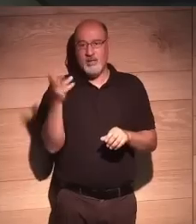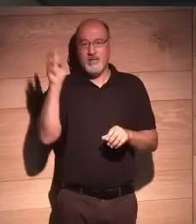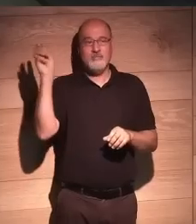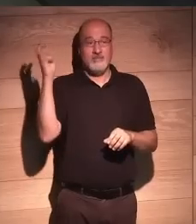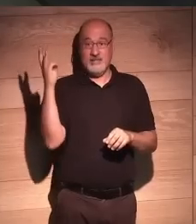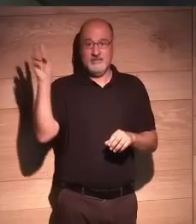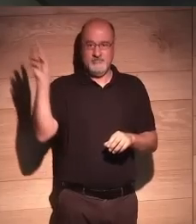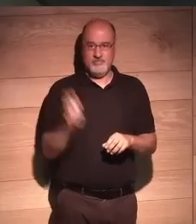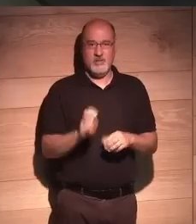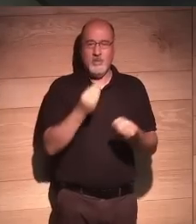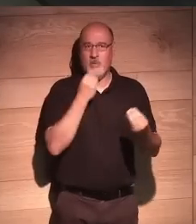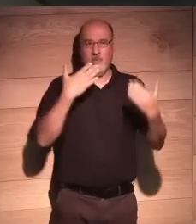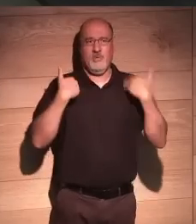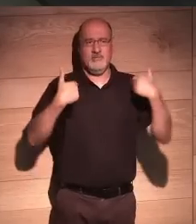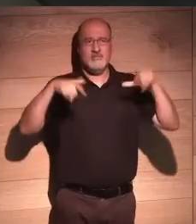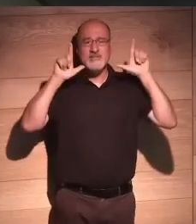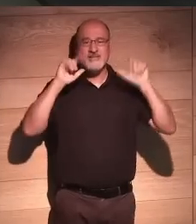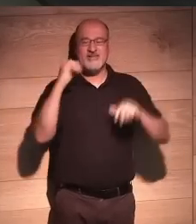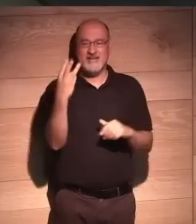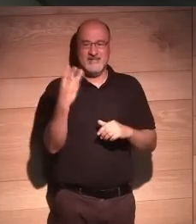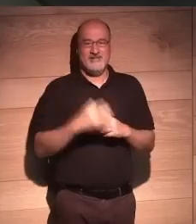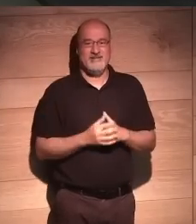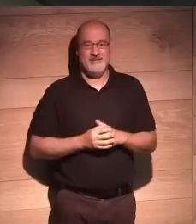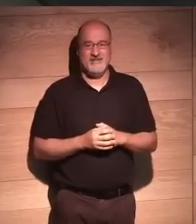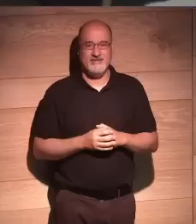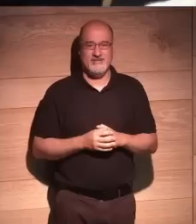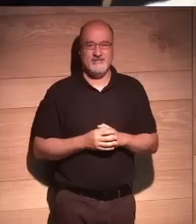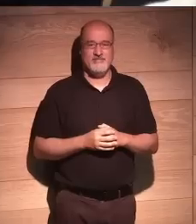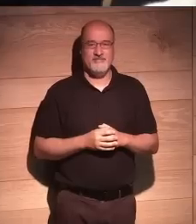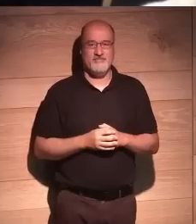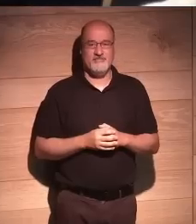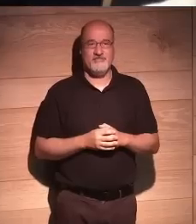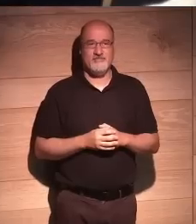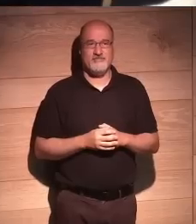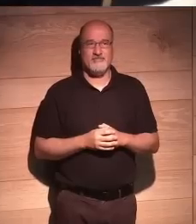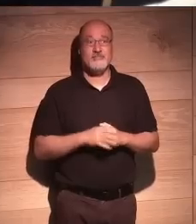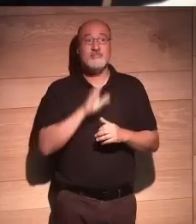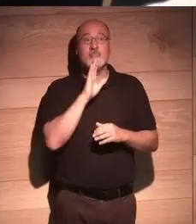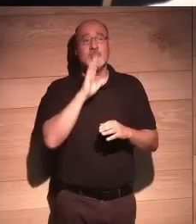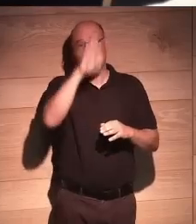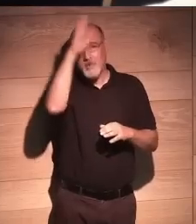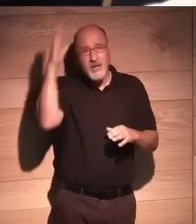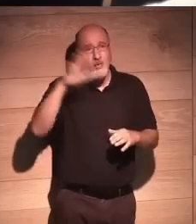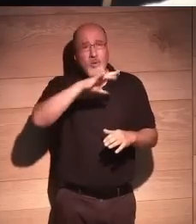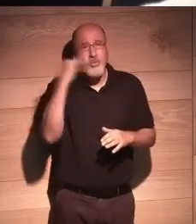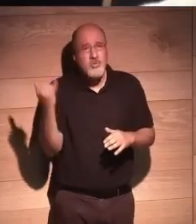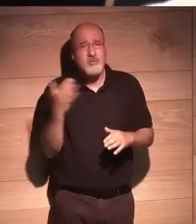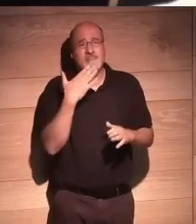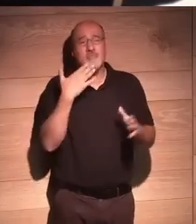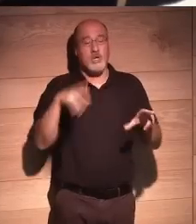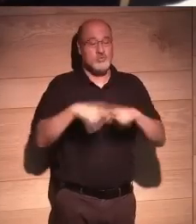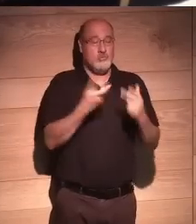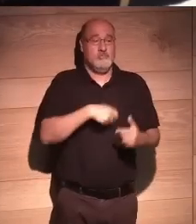aquí y los representan. Cuéntanos, querida. Bueno, habéis estado hablando de cómo Verano Azul mostraba pues la